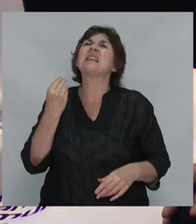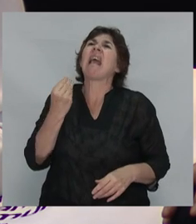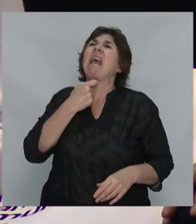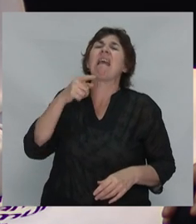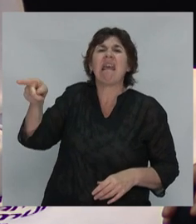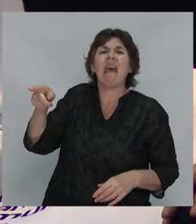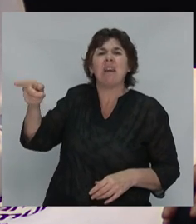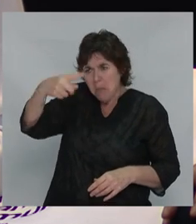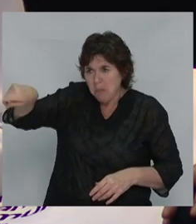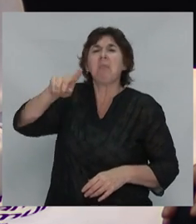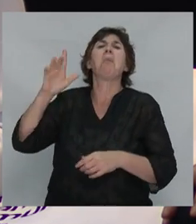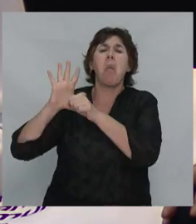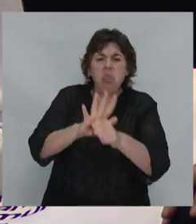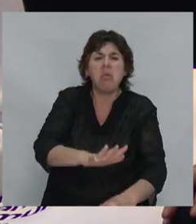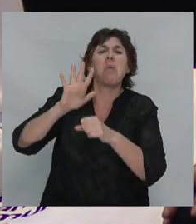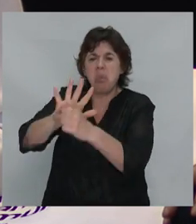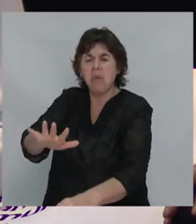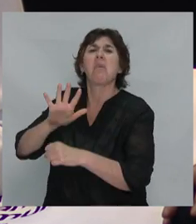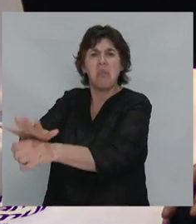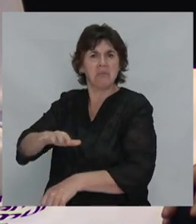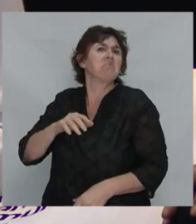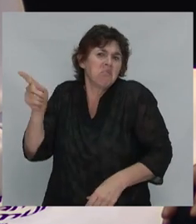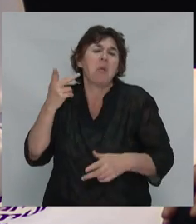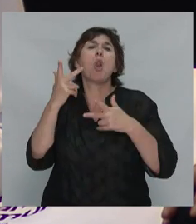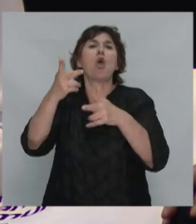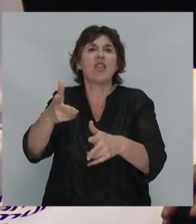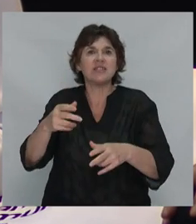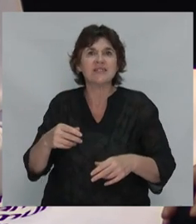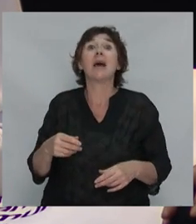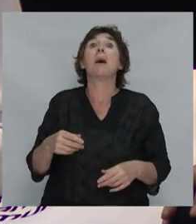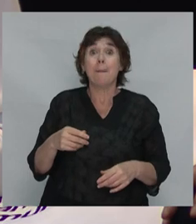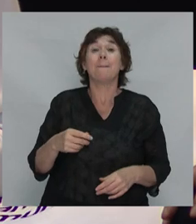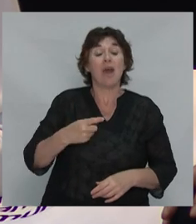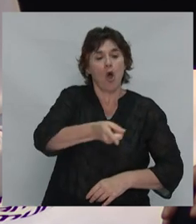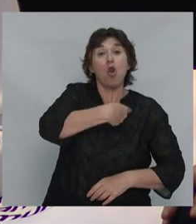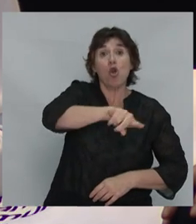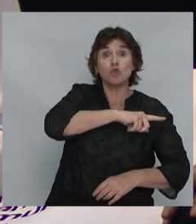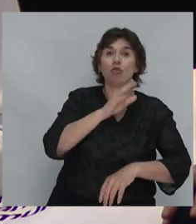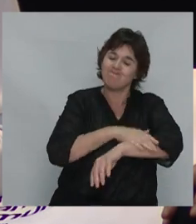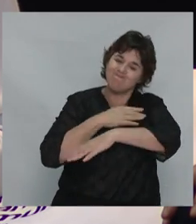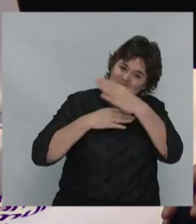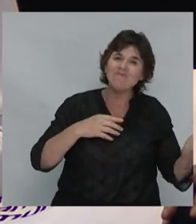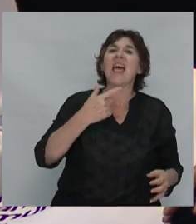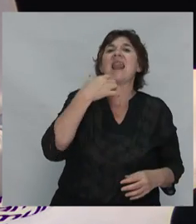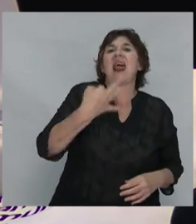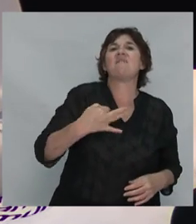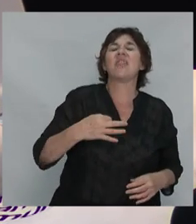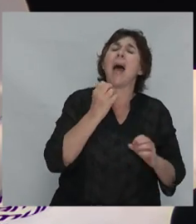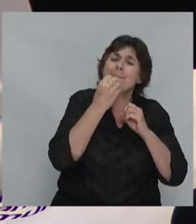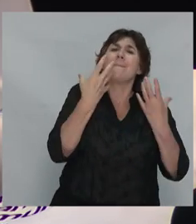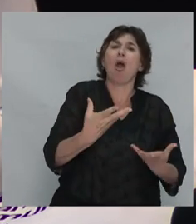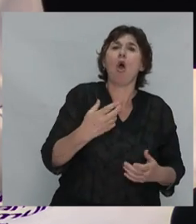hacer y esa es una gran verdad una gran ventaja porque las verdades nuestras son mejores que las verdades de ellos